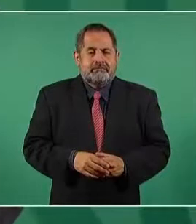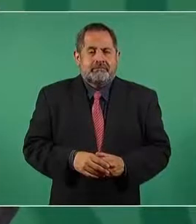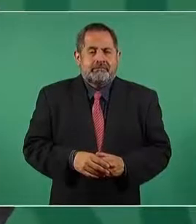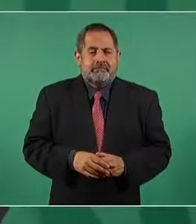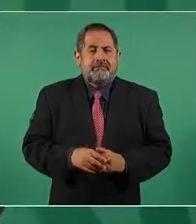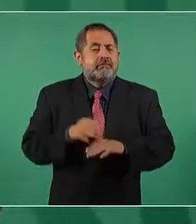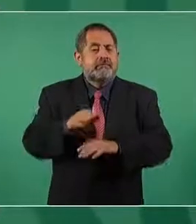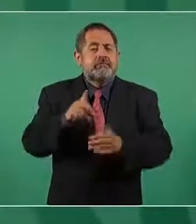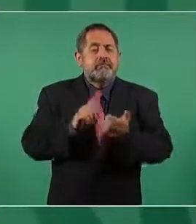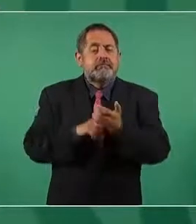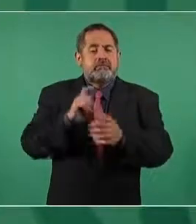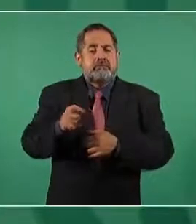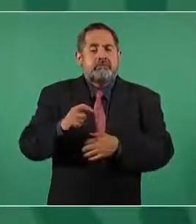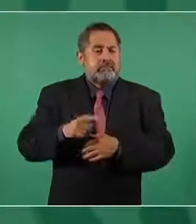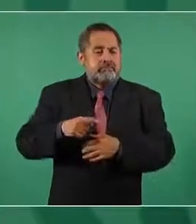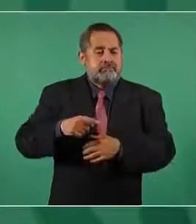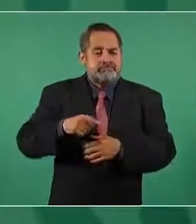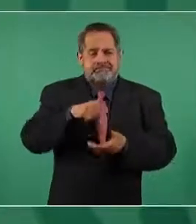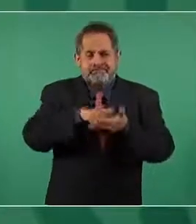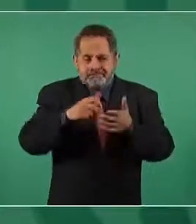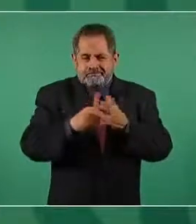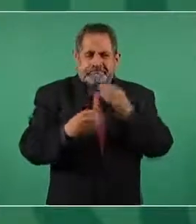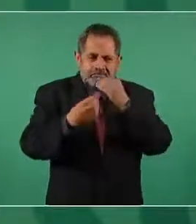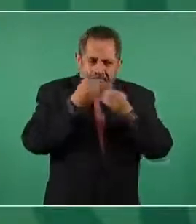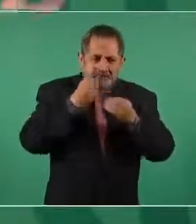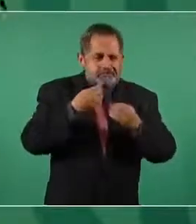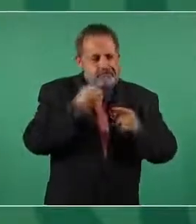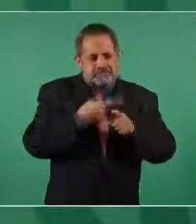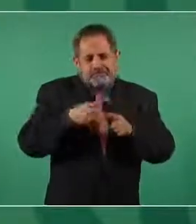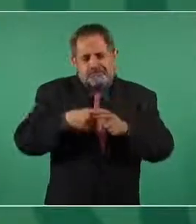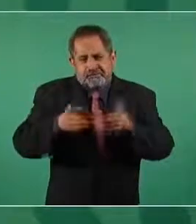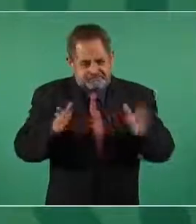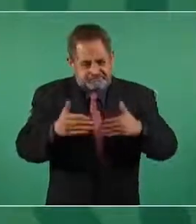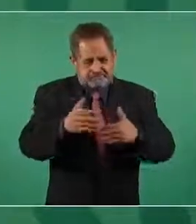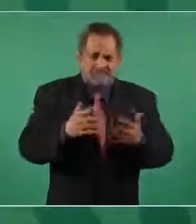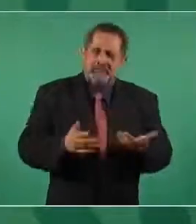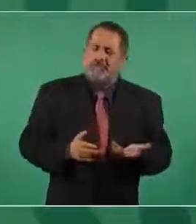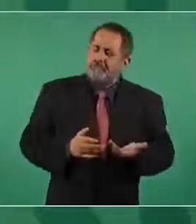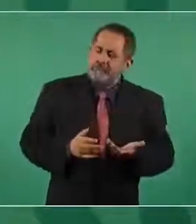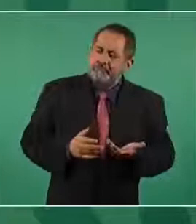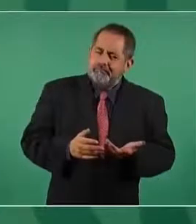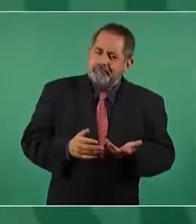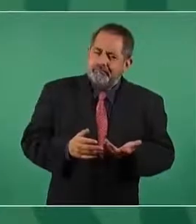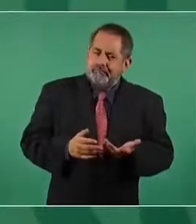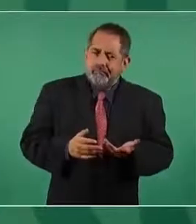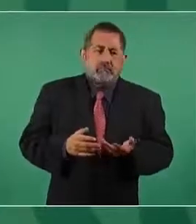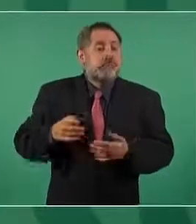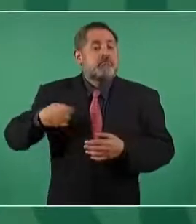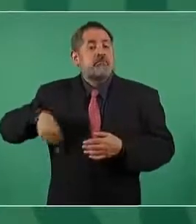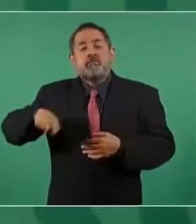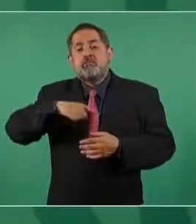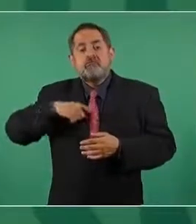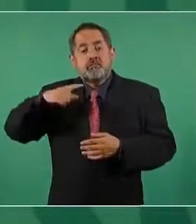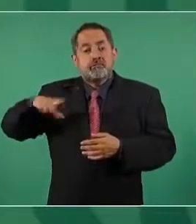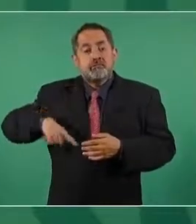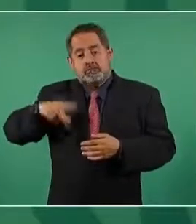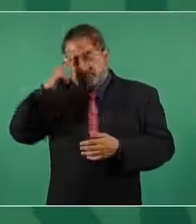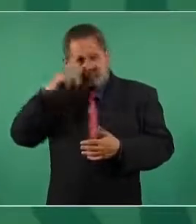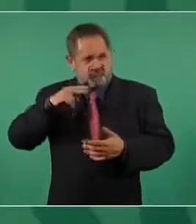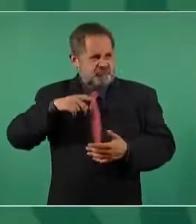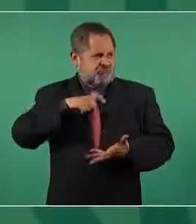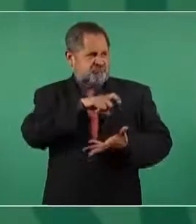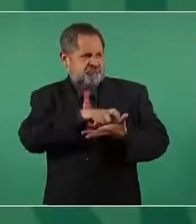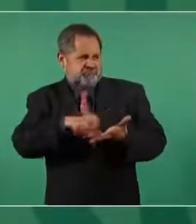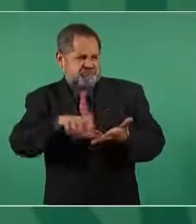En el caso de los enseres, ahí es compra consolidada,